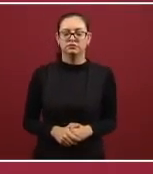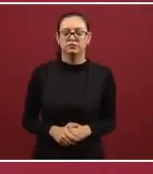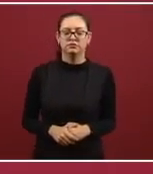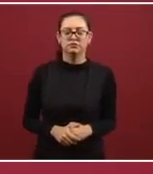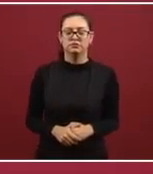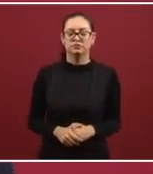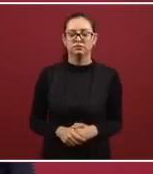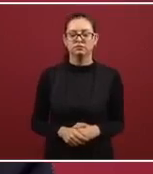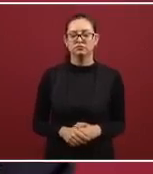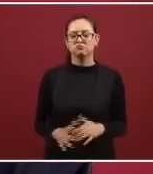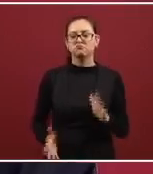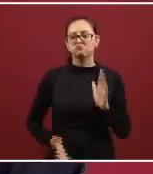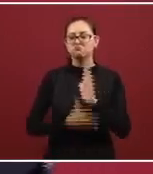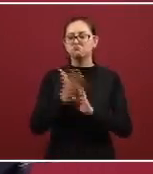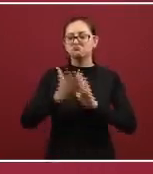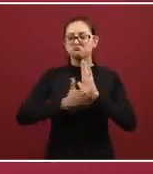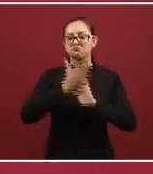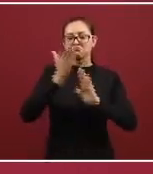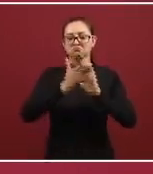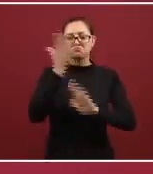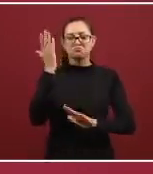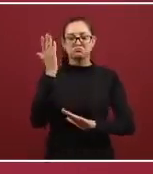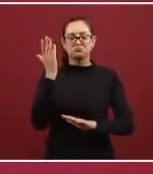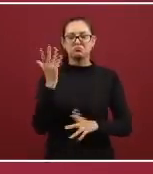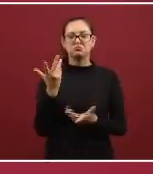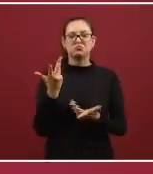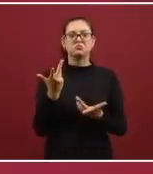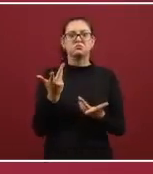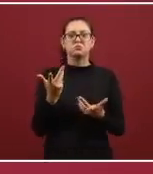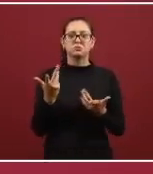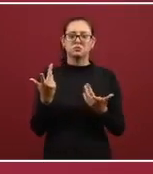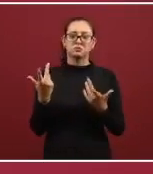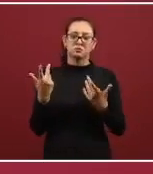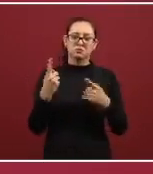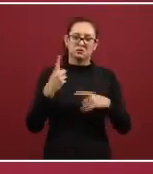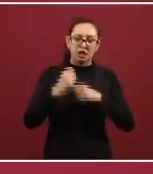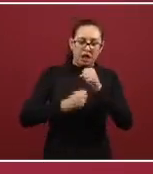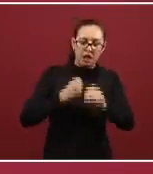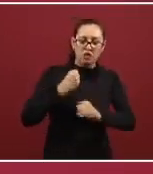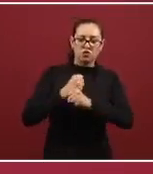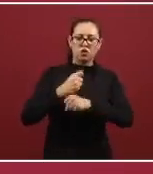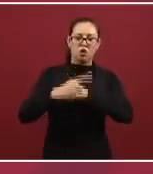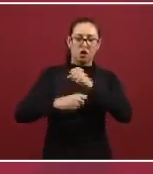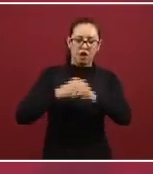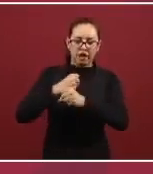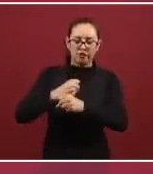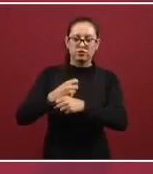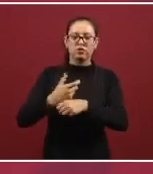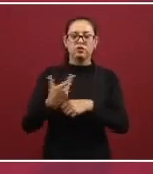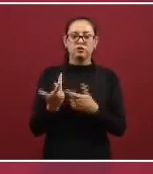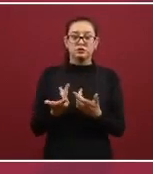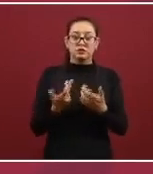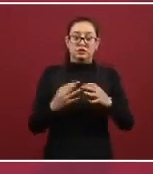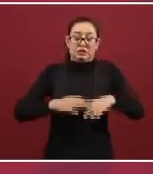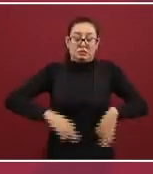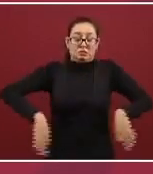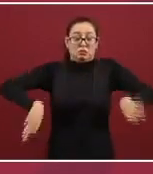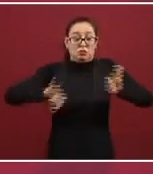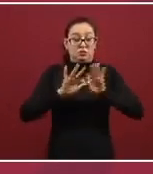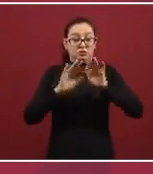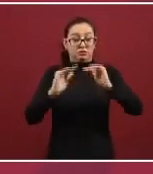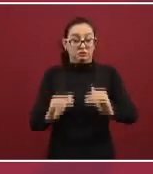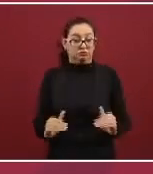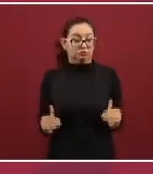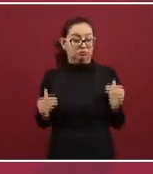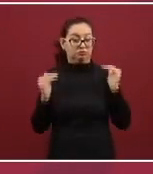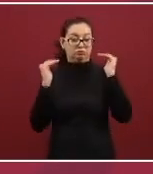un proceso de construcción multianual, es decir, como se va a tratar de una obra importante,